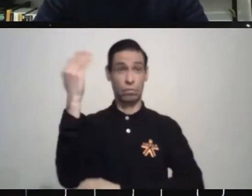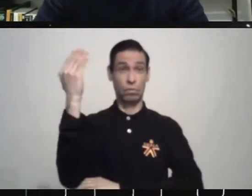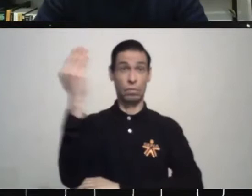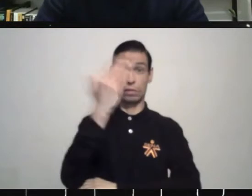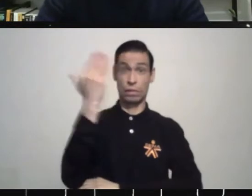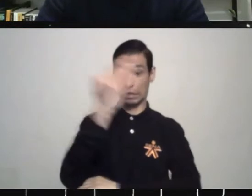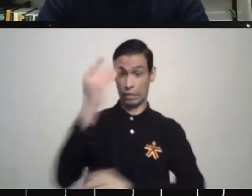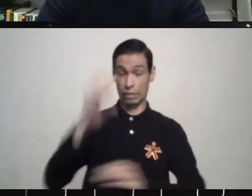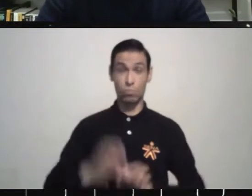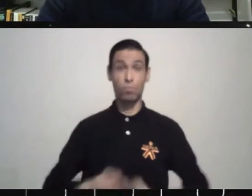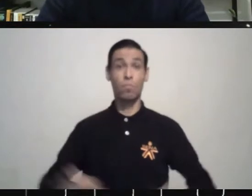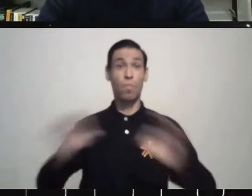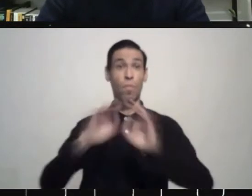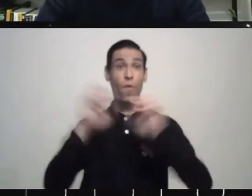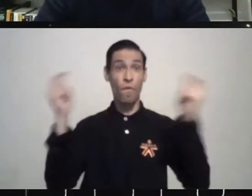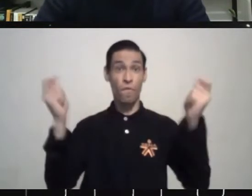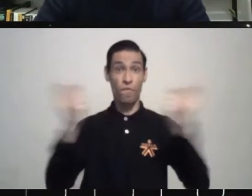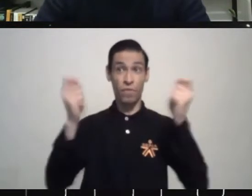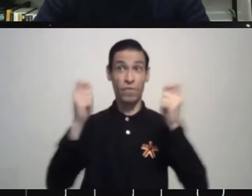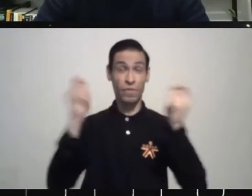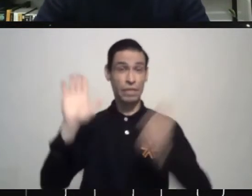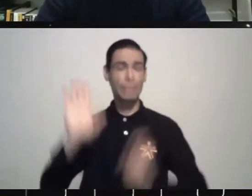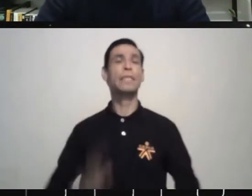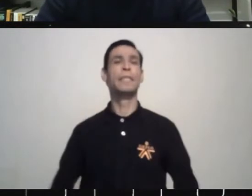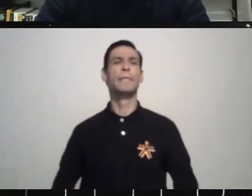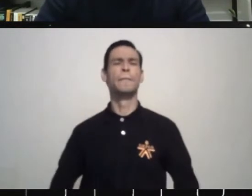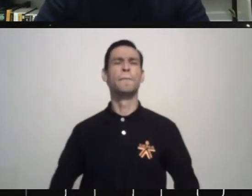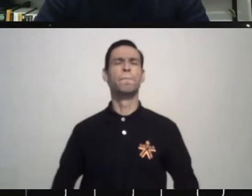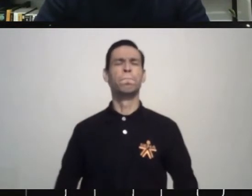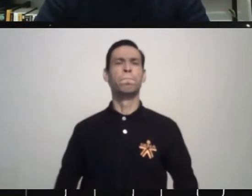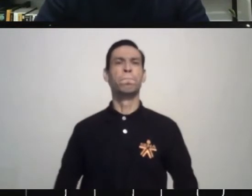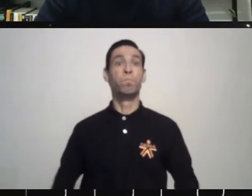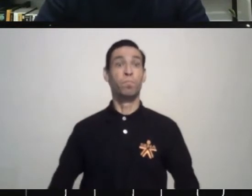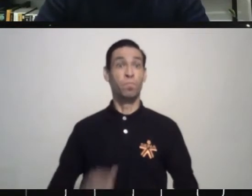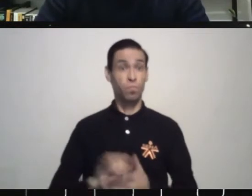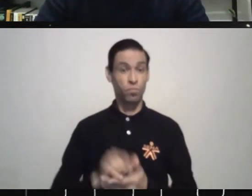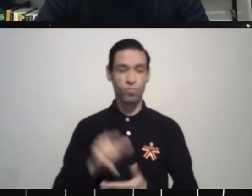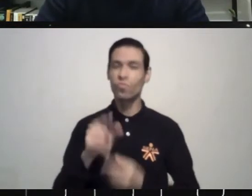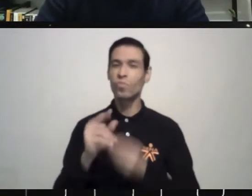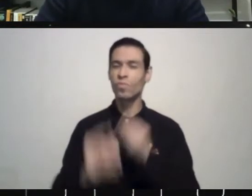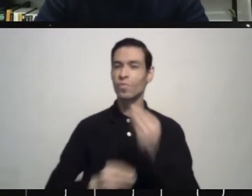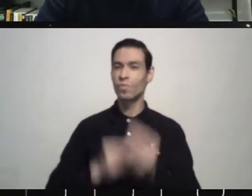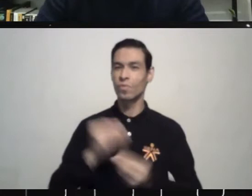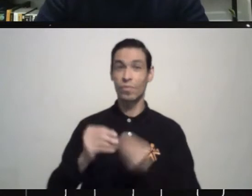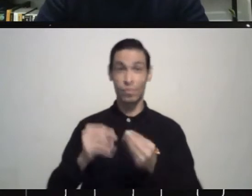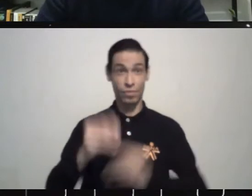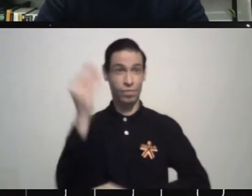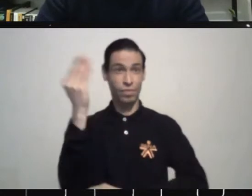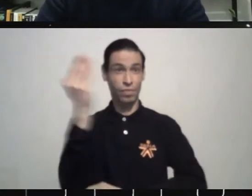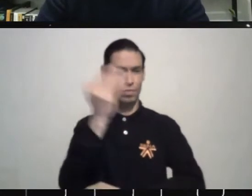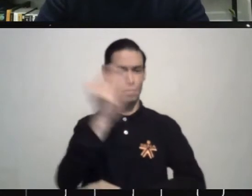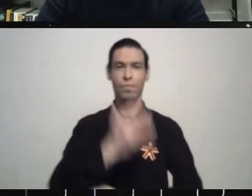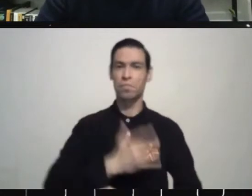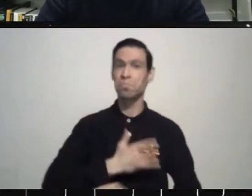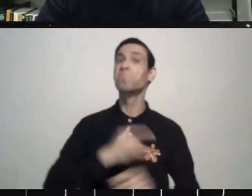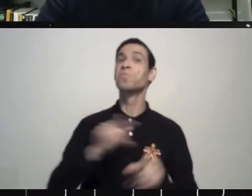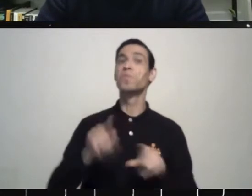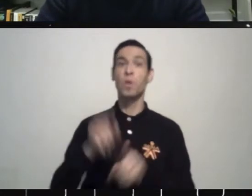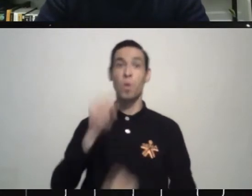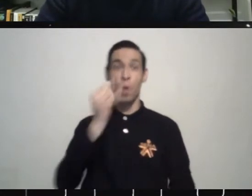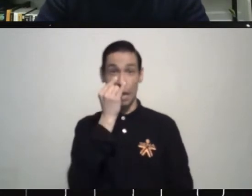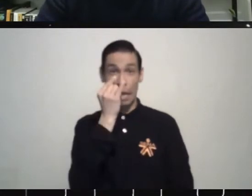es una gran cosa que la película pueda ir allí. Esa apuesta que tú haces en esta película también me parece bien interesante porque te la juegas un